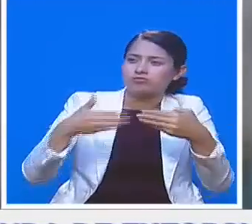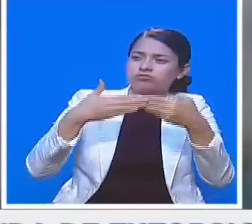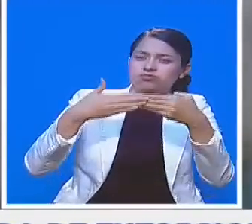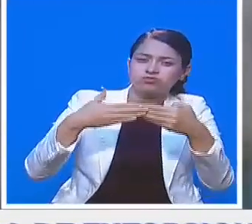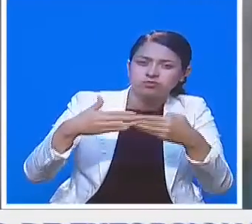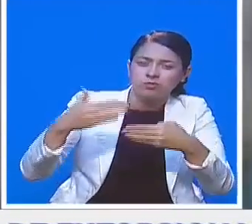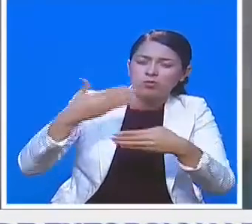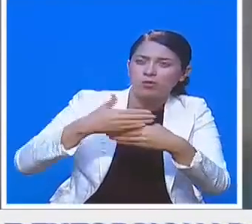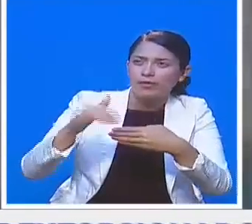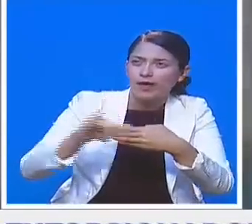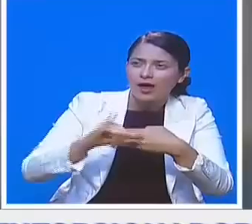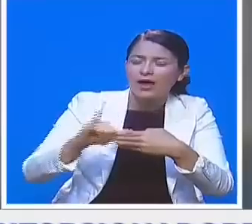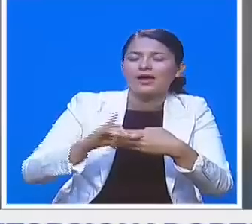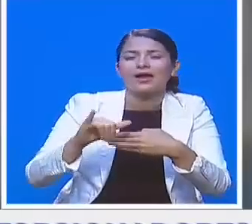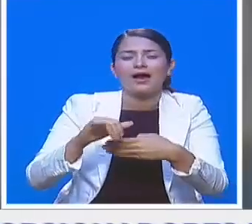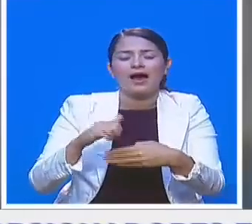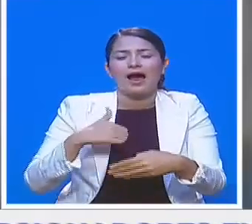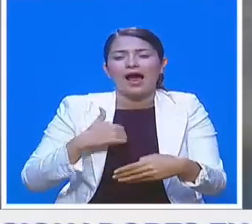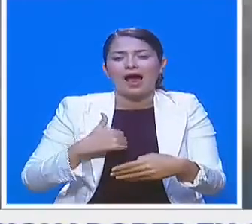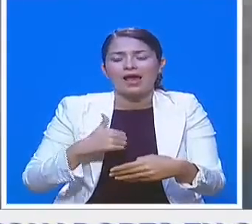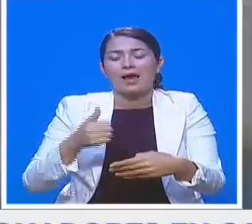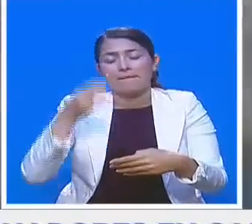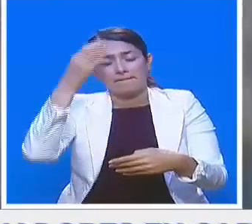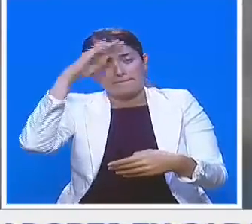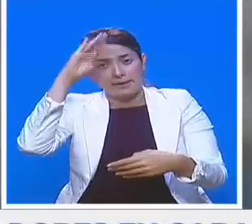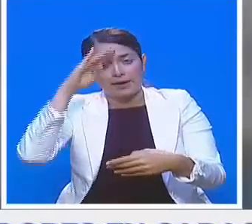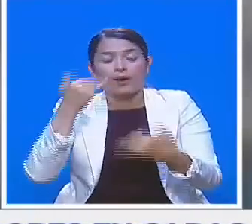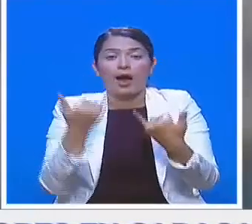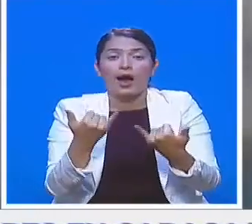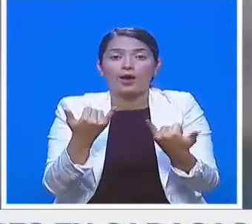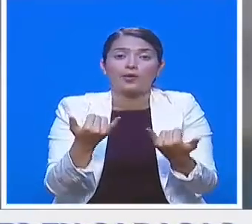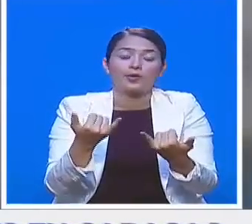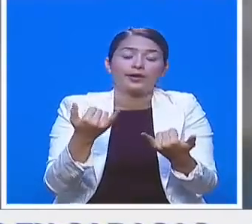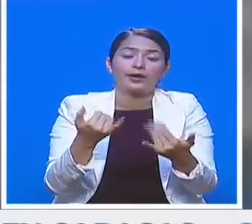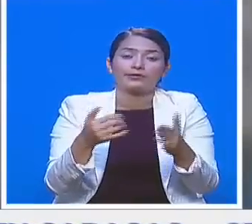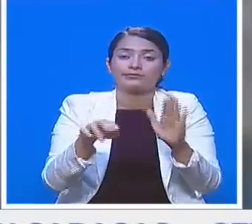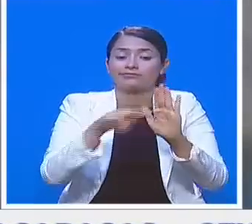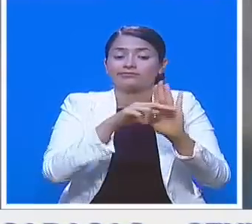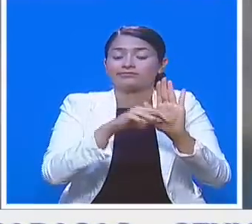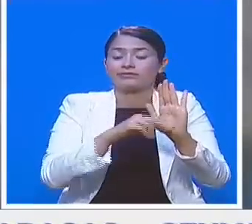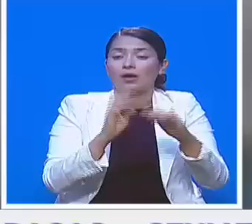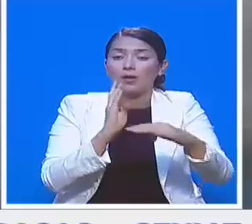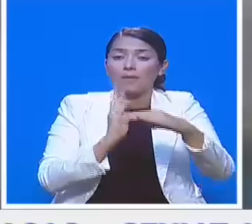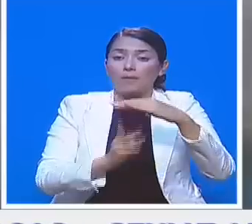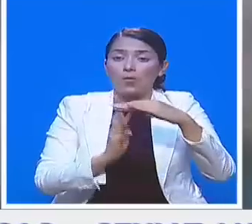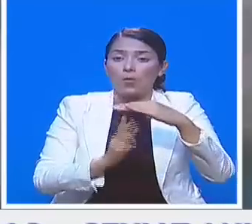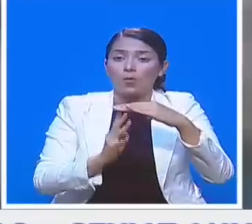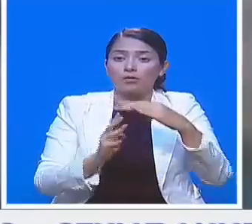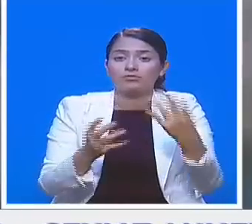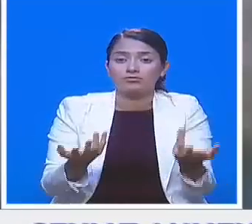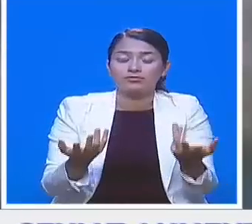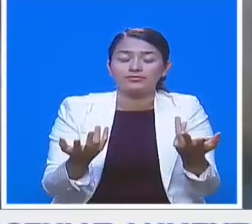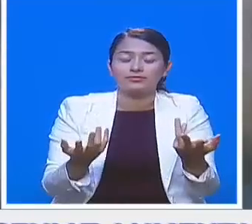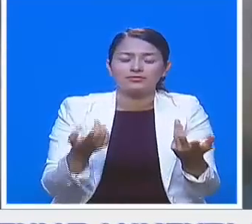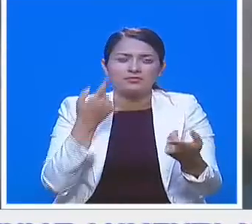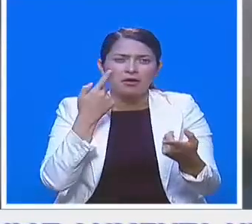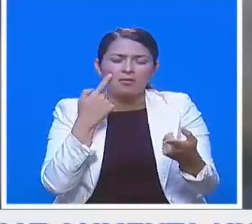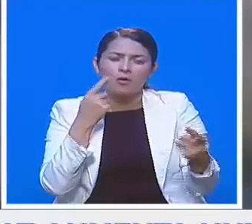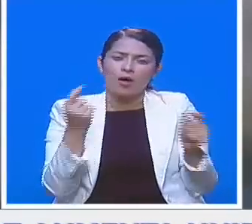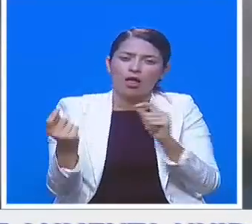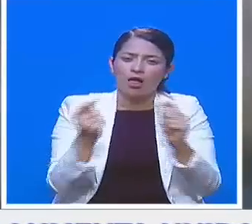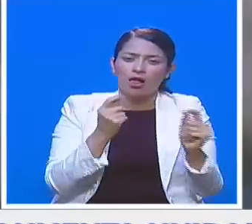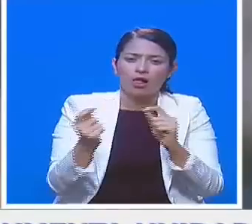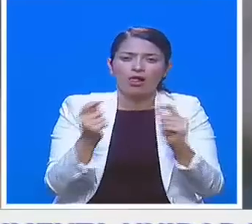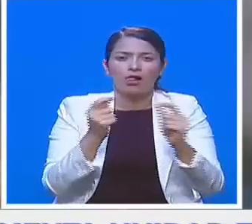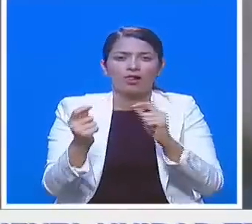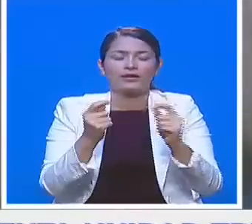con Canadá, con México, y ahora con esta medida el tema migratorio. Vemos los debates de